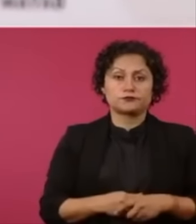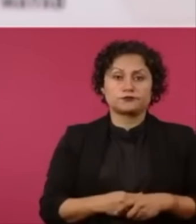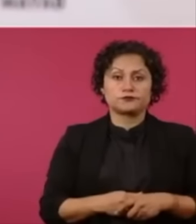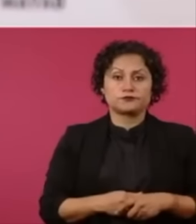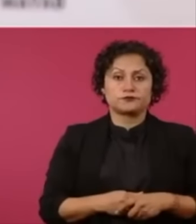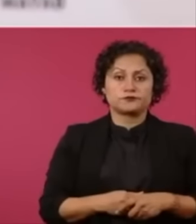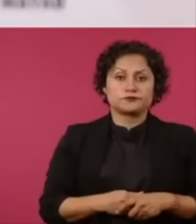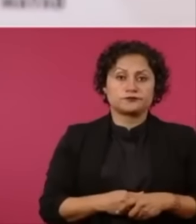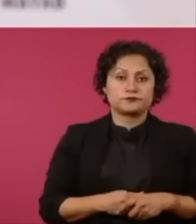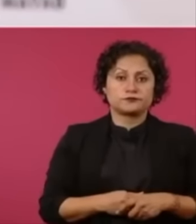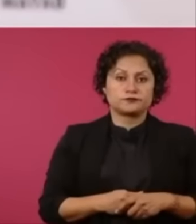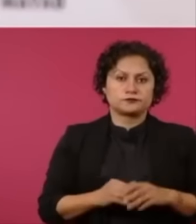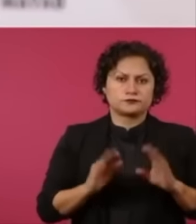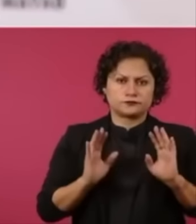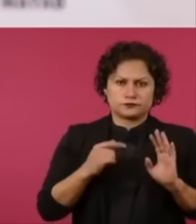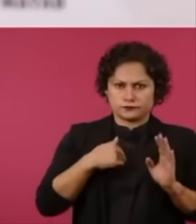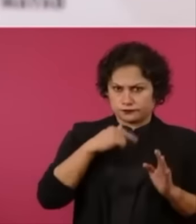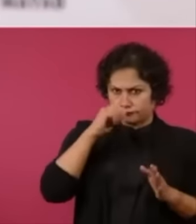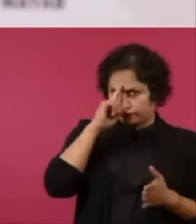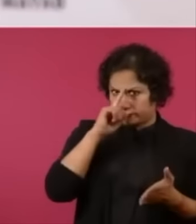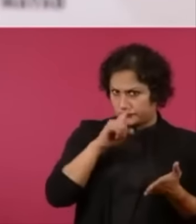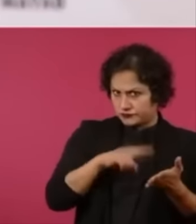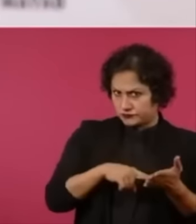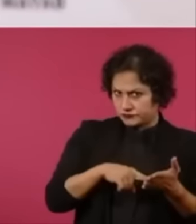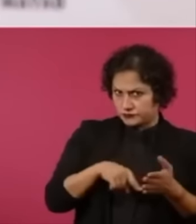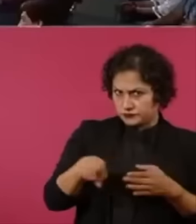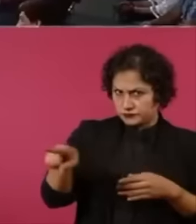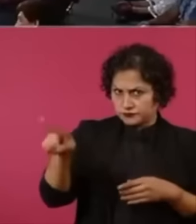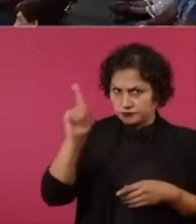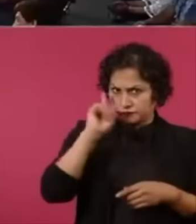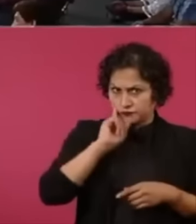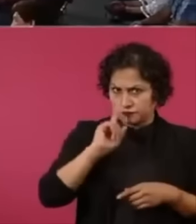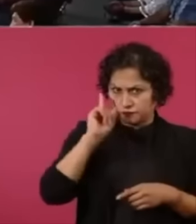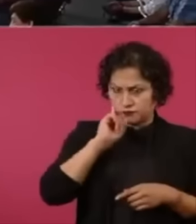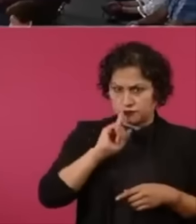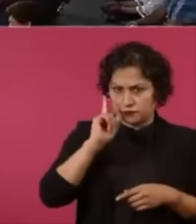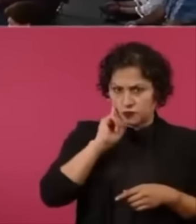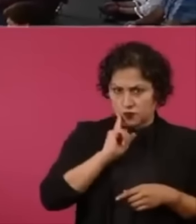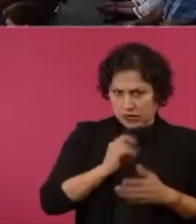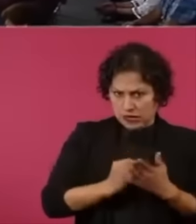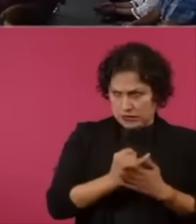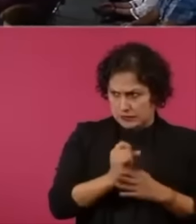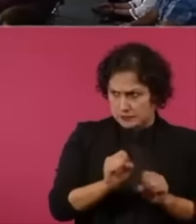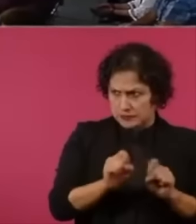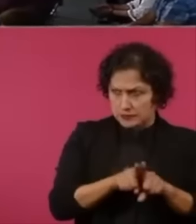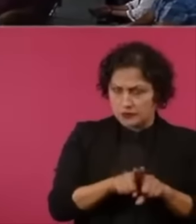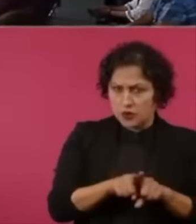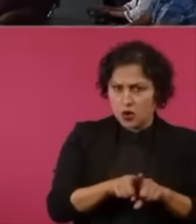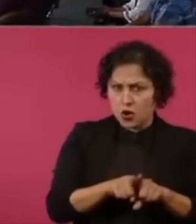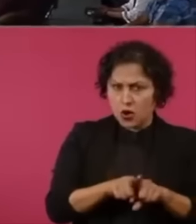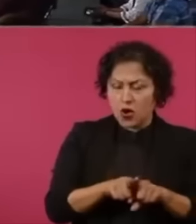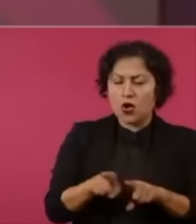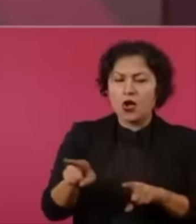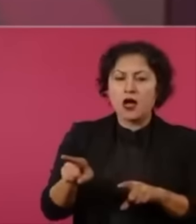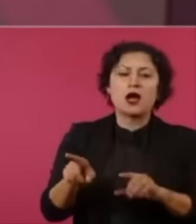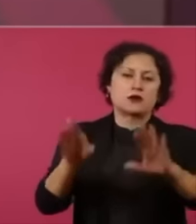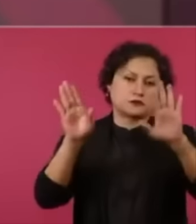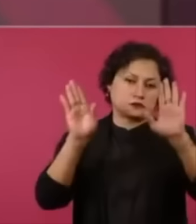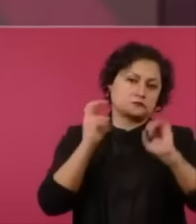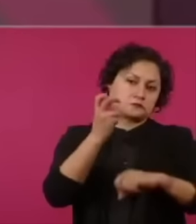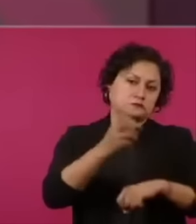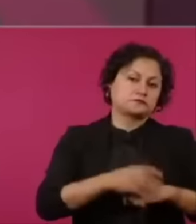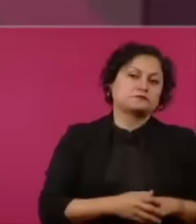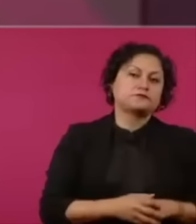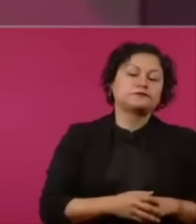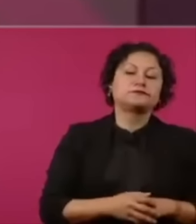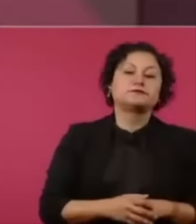Creo que eso lo usó ella, ¿no?, en su campaña. Sí, fue su lema de campaña. Es claro. Lo tercero, pues yo